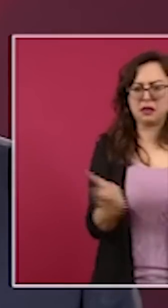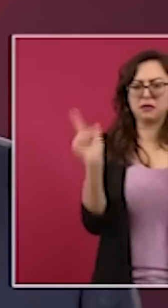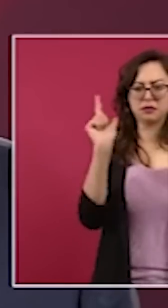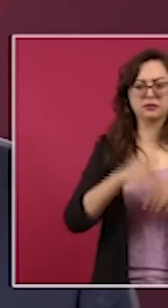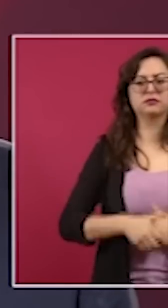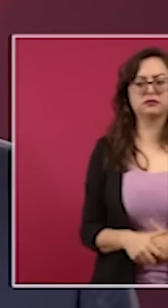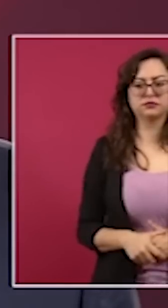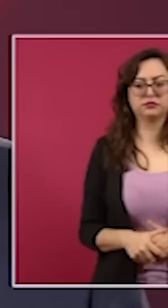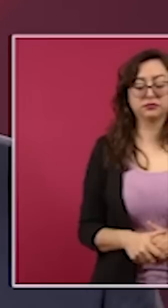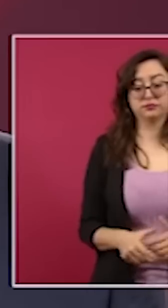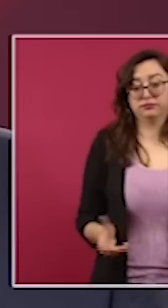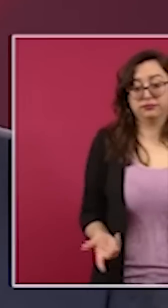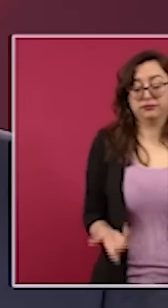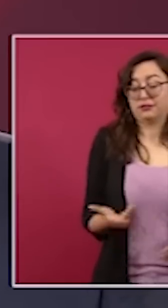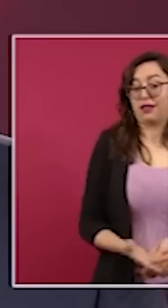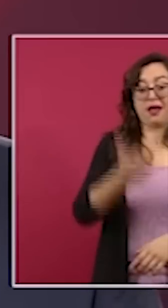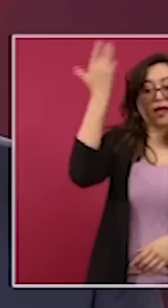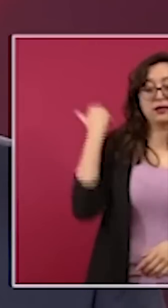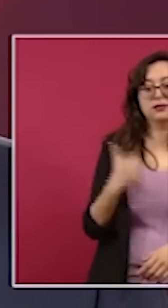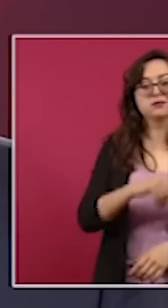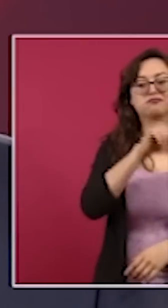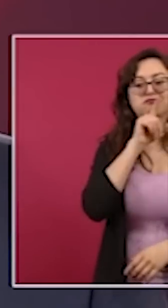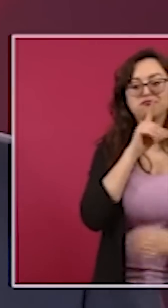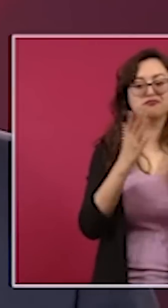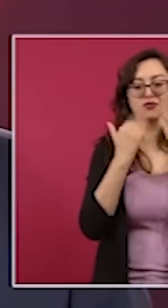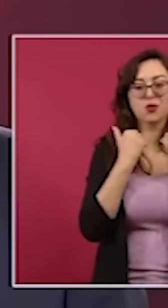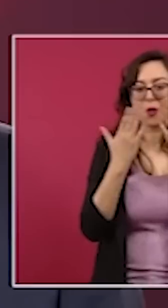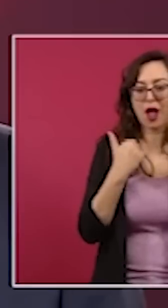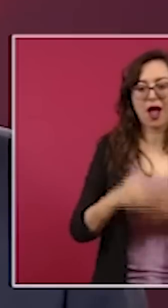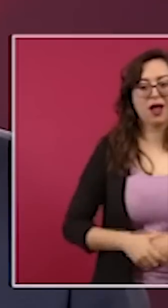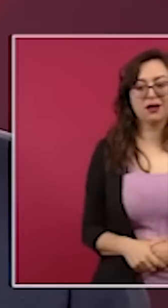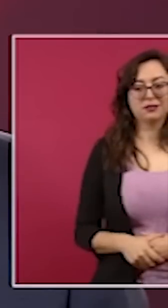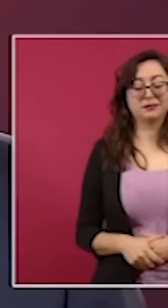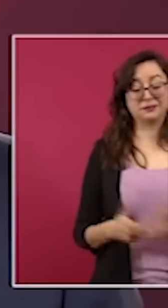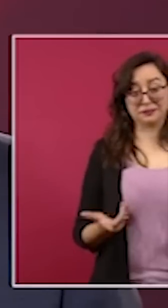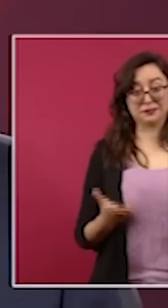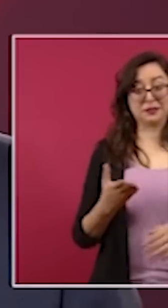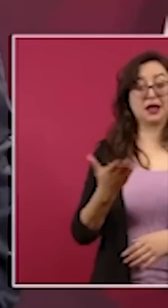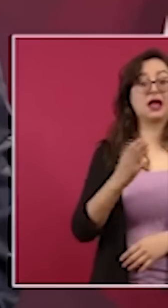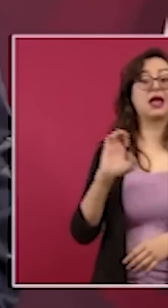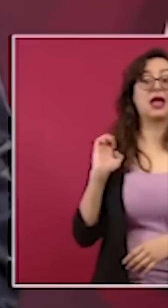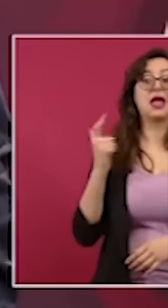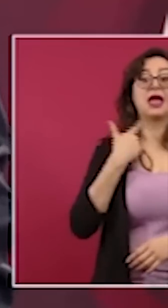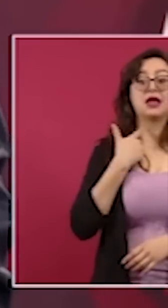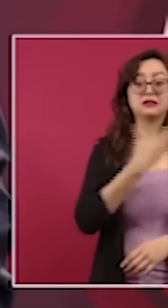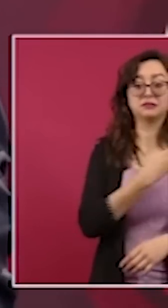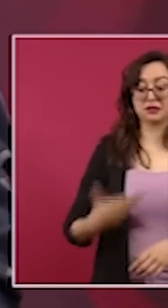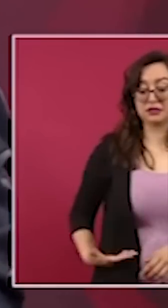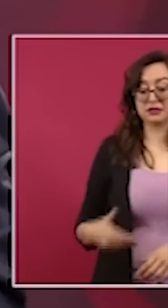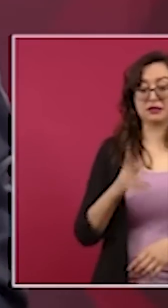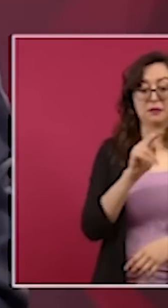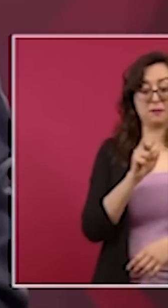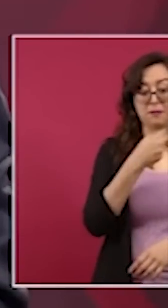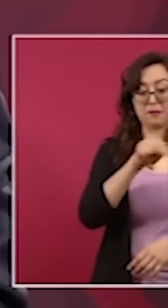Nosotros nos costaba. Llegó un momento, el sexenio pasado, que ya no nos permitían llegar